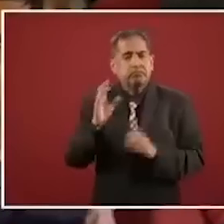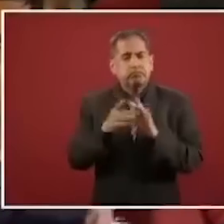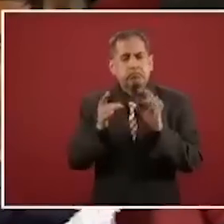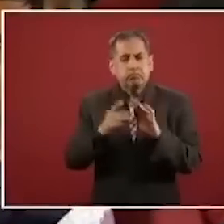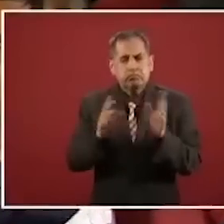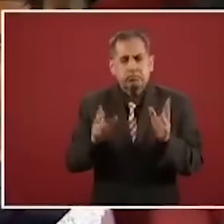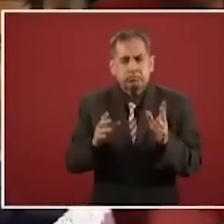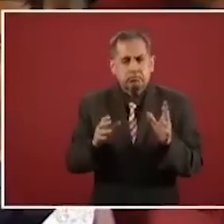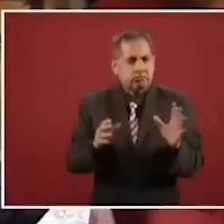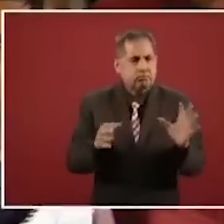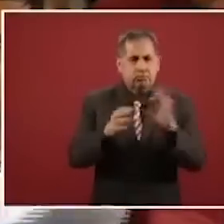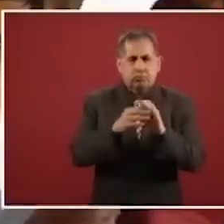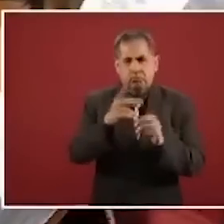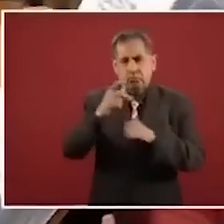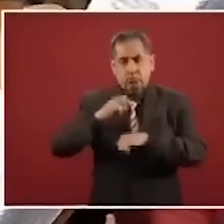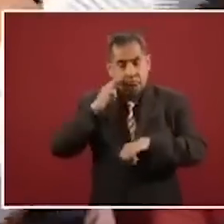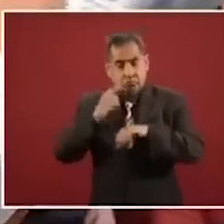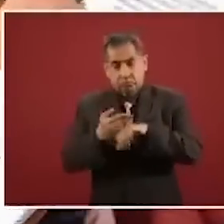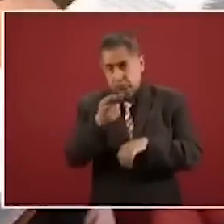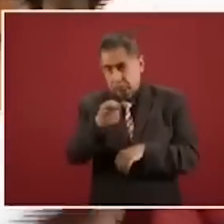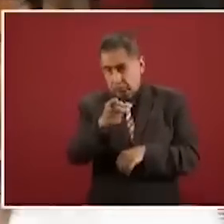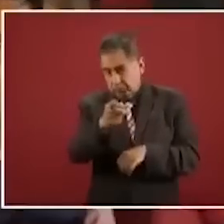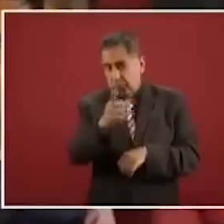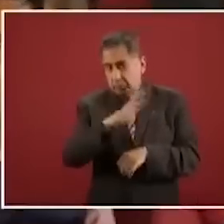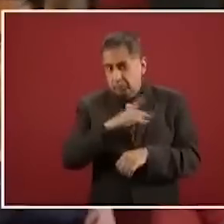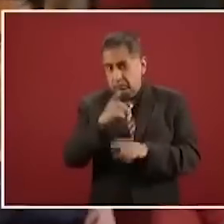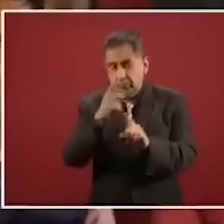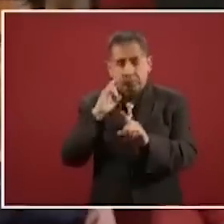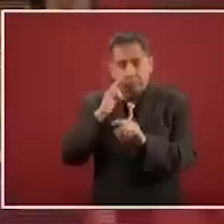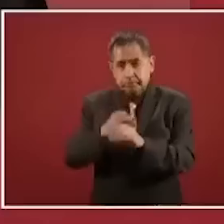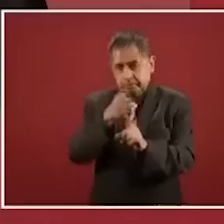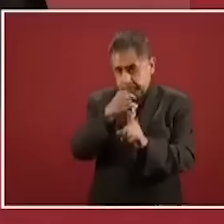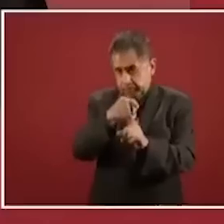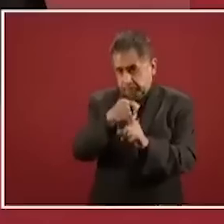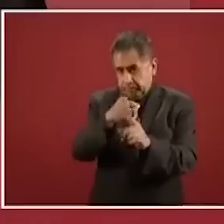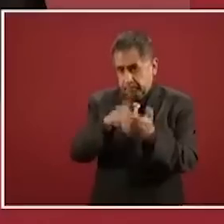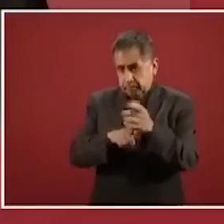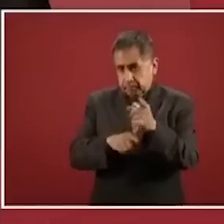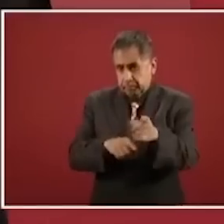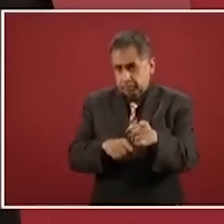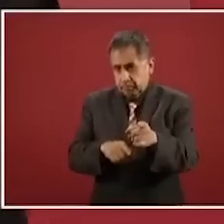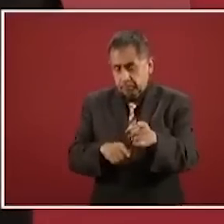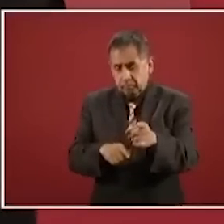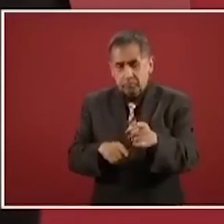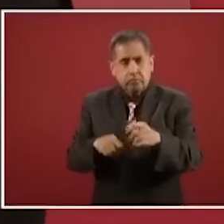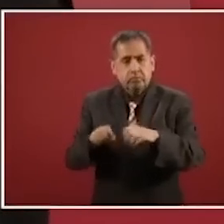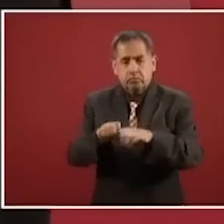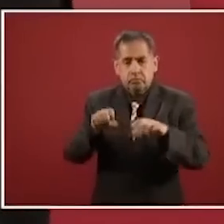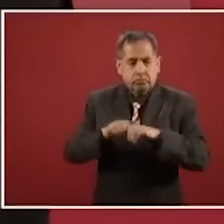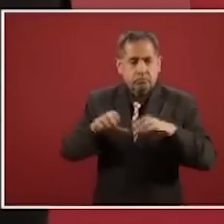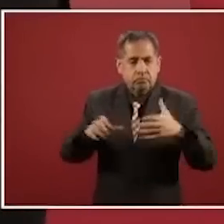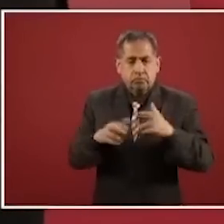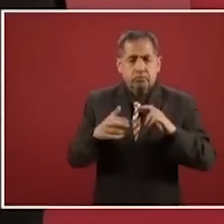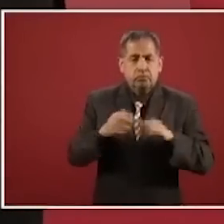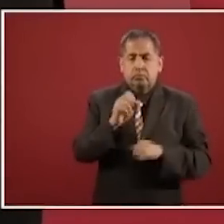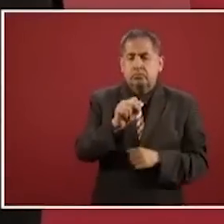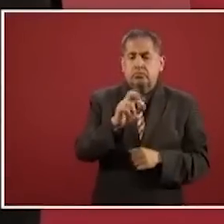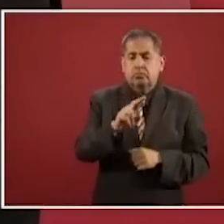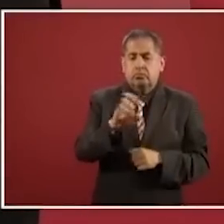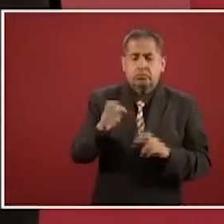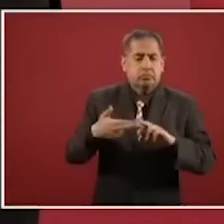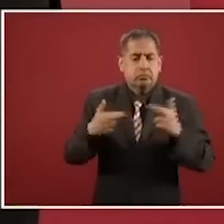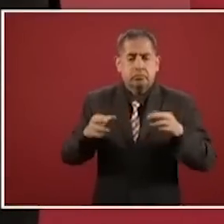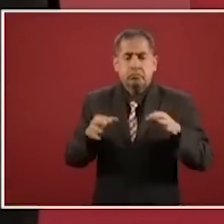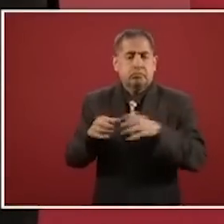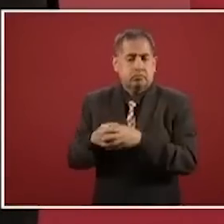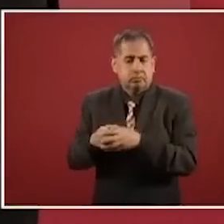es inherente a lo suyo, pero sí hay una vertiente muy importante que es el gran equipo que tiene Relaciones Exteriores